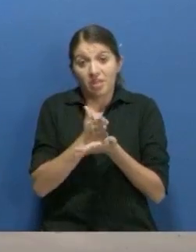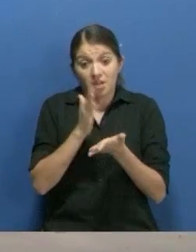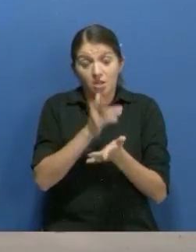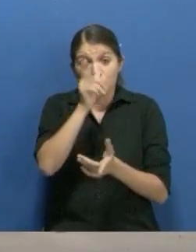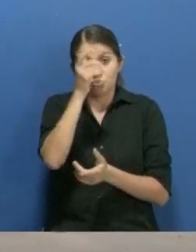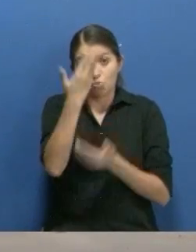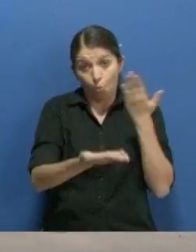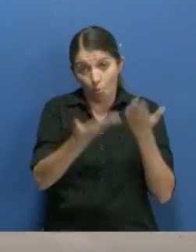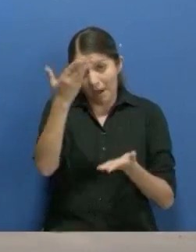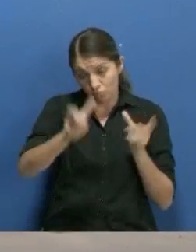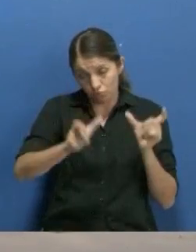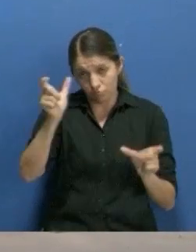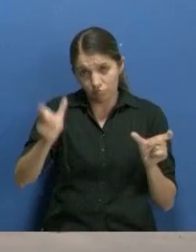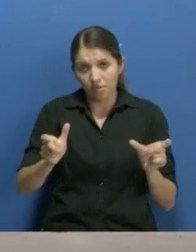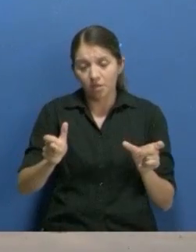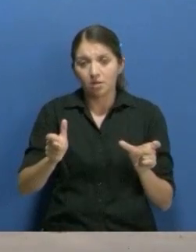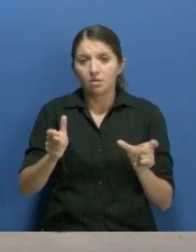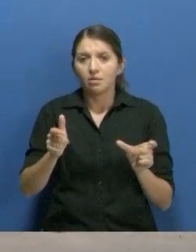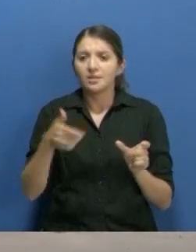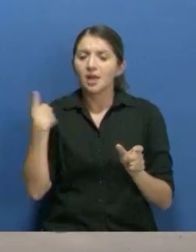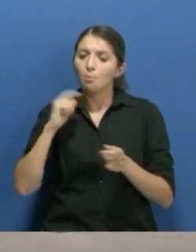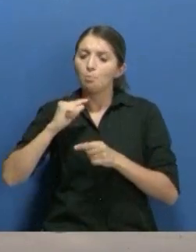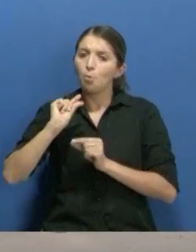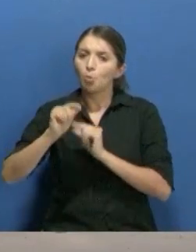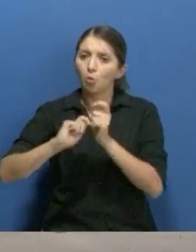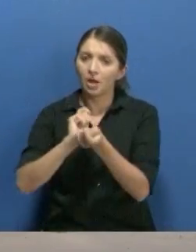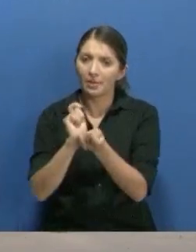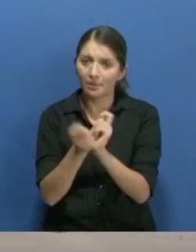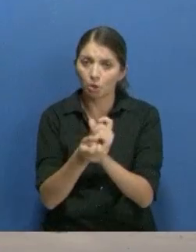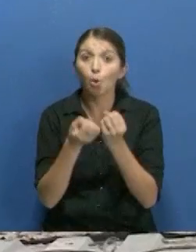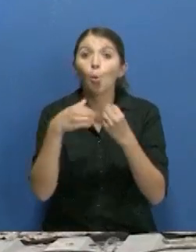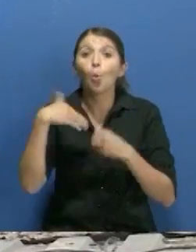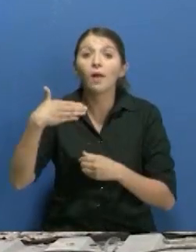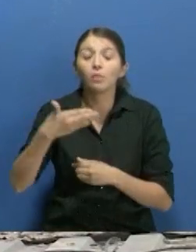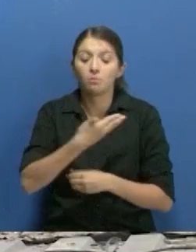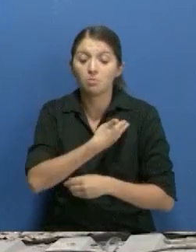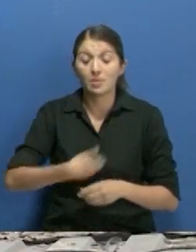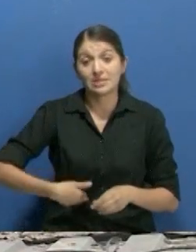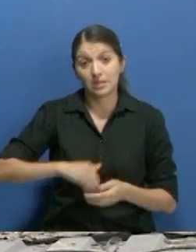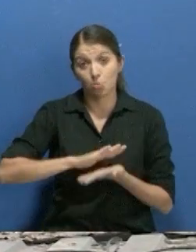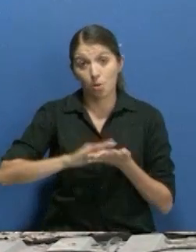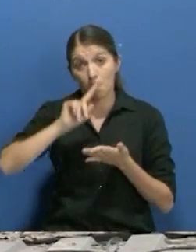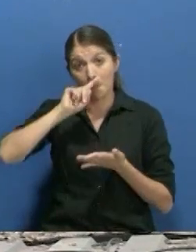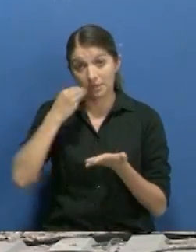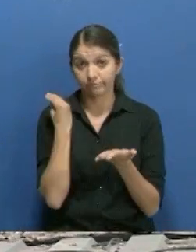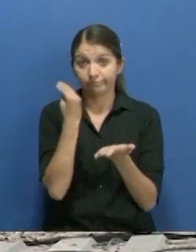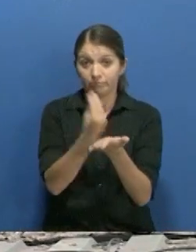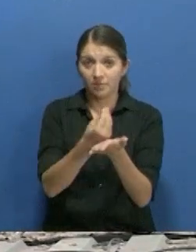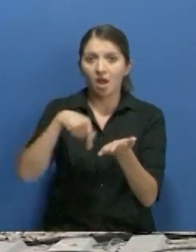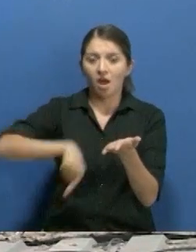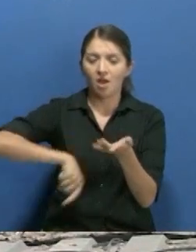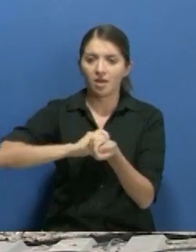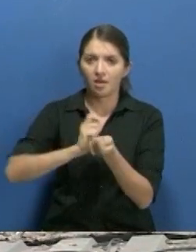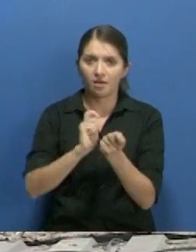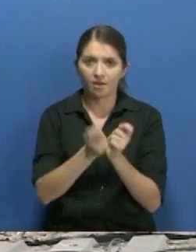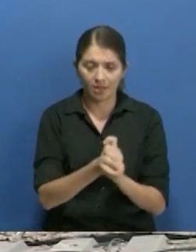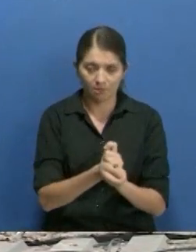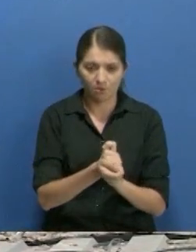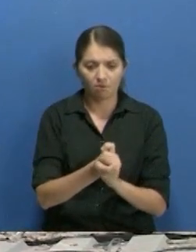derecho humano inalienable de las personas. Entonces ese es nuestro punto de partida, una primer ley de avance mundial que reconoce el